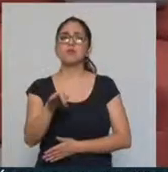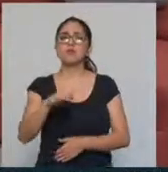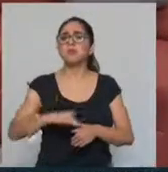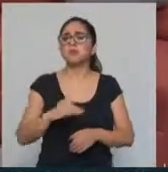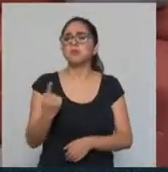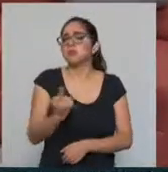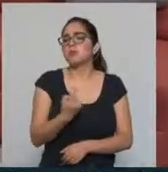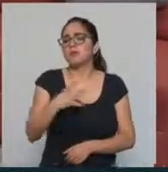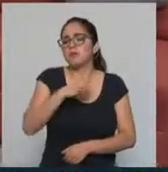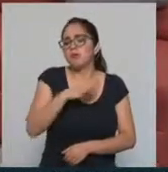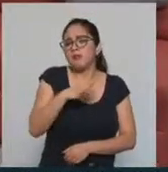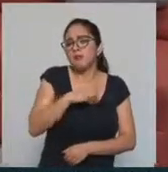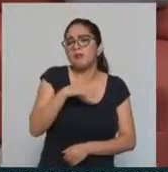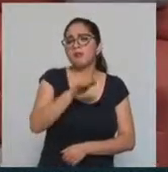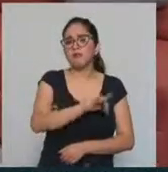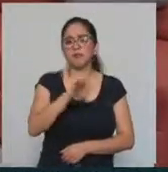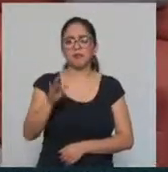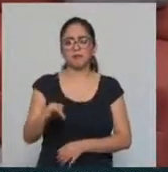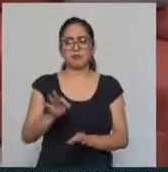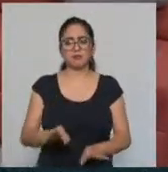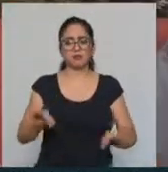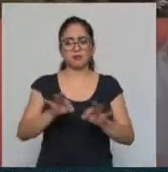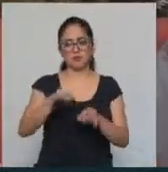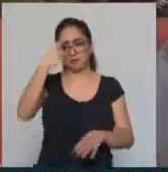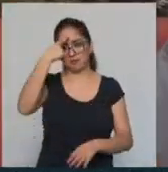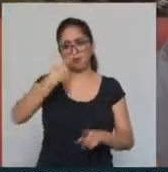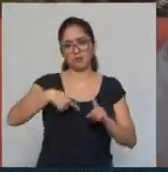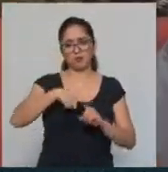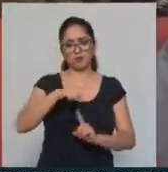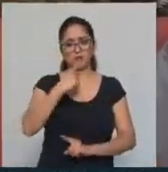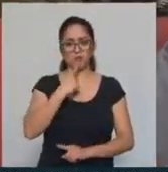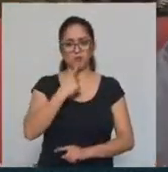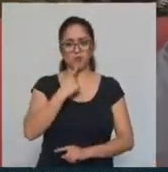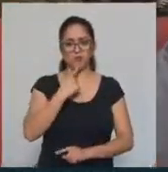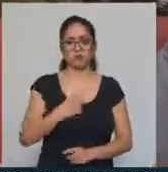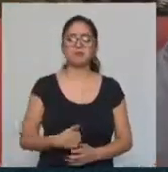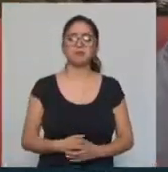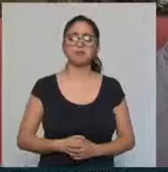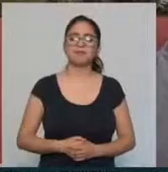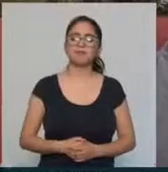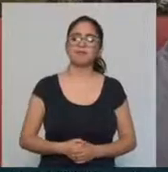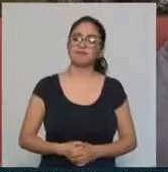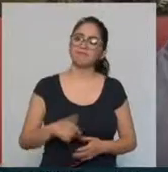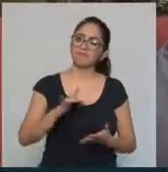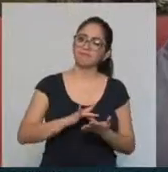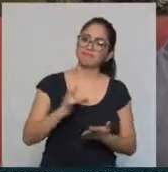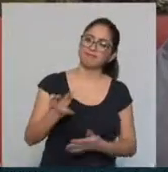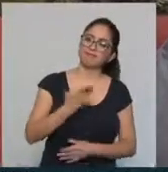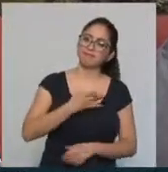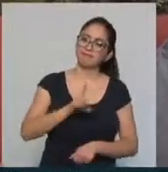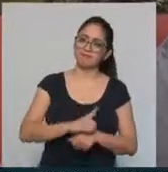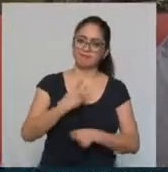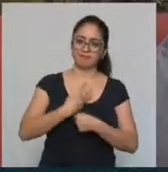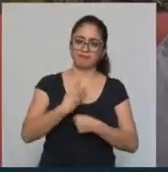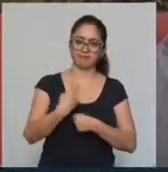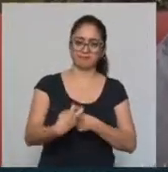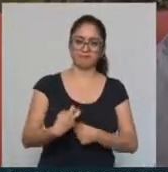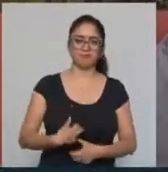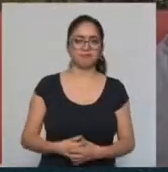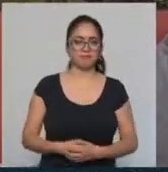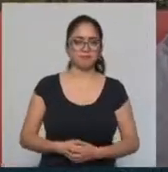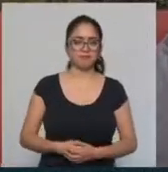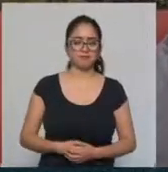una fecha tan especial para conmemorar a la Cruz Roja. Claro, buenos días, muchas gracias por la invitación. Pues bueno,